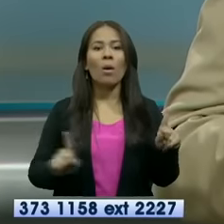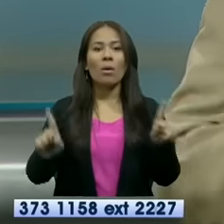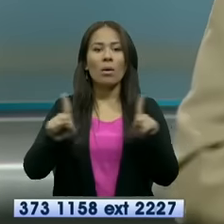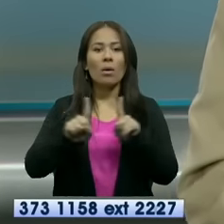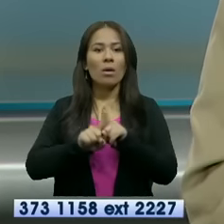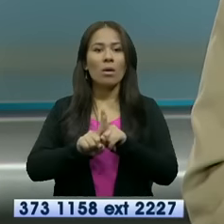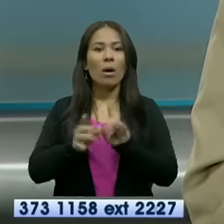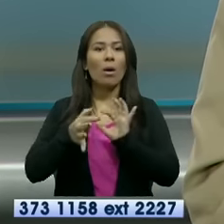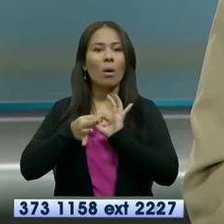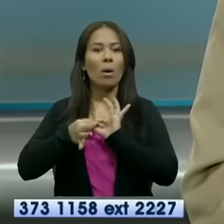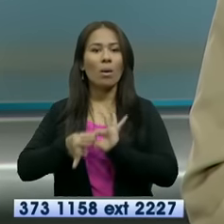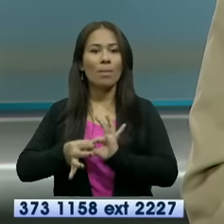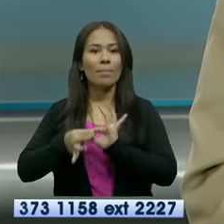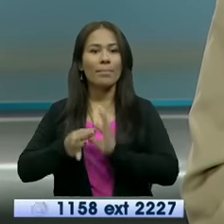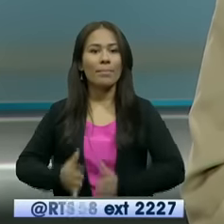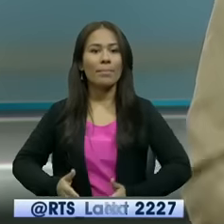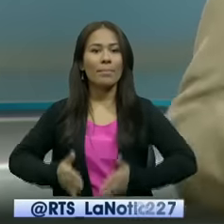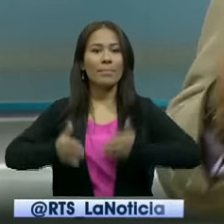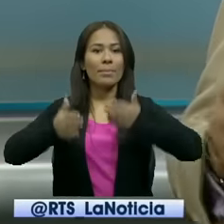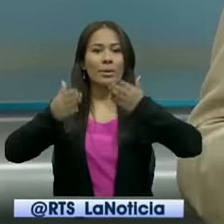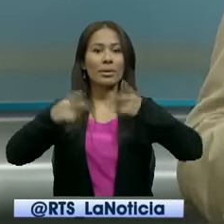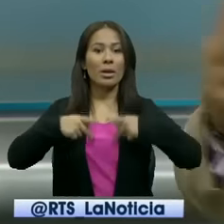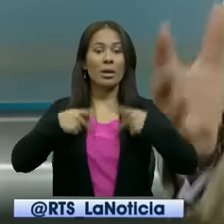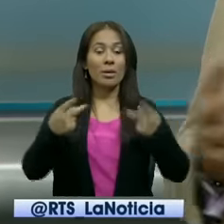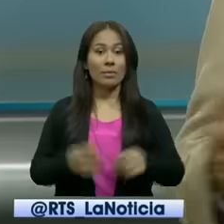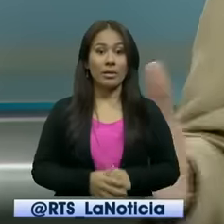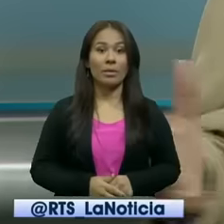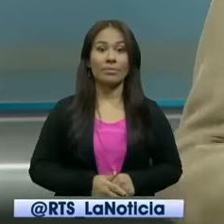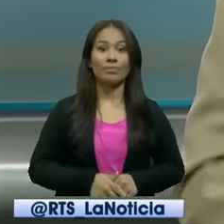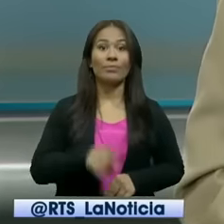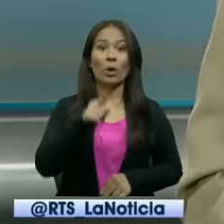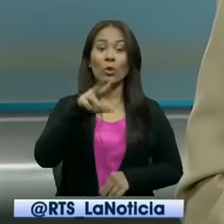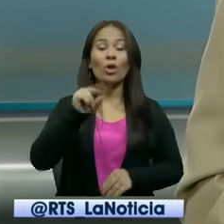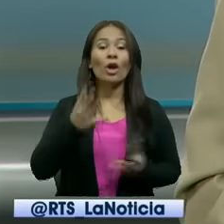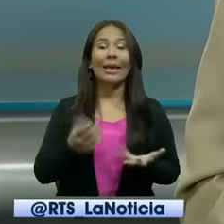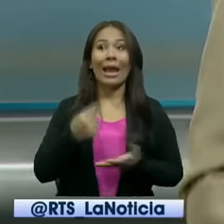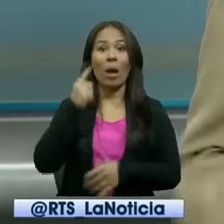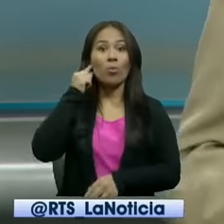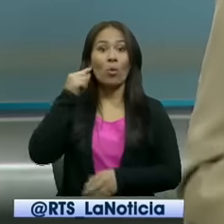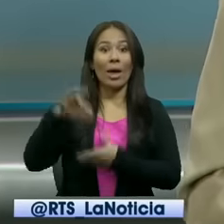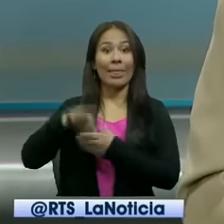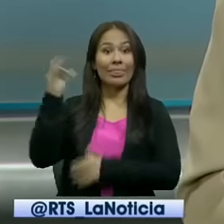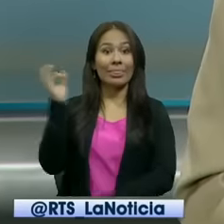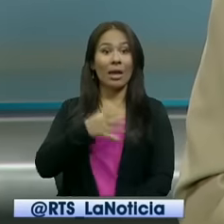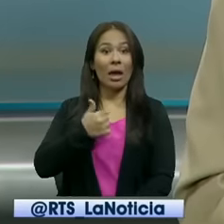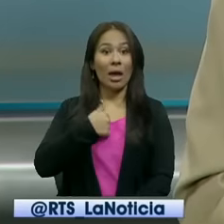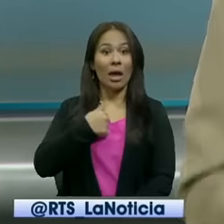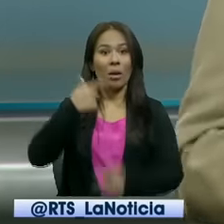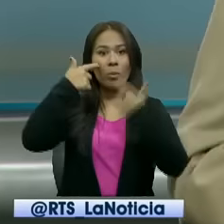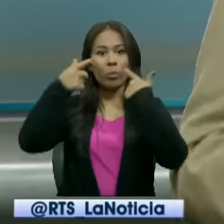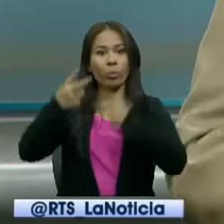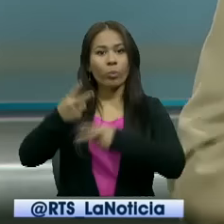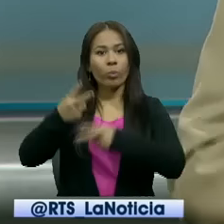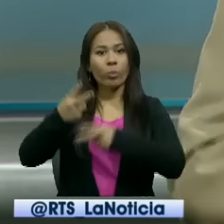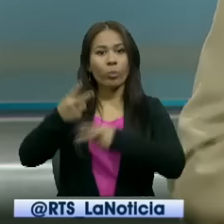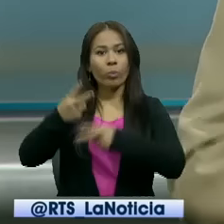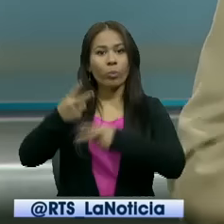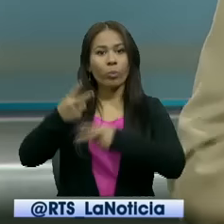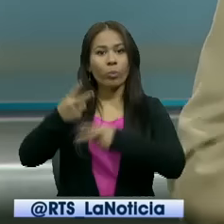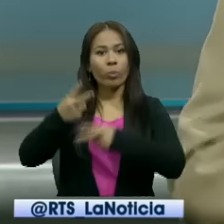vida. Si no quieres que te deje, cuídala. Cuídala. Como debes